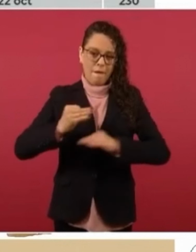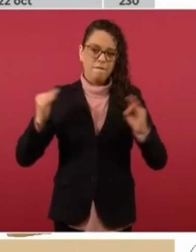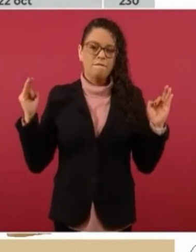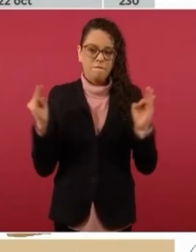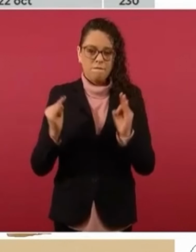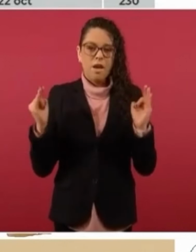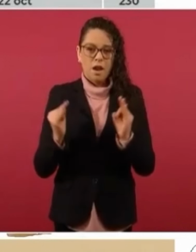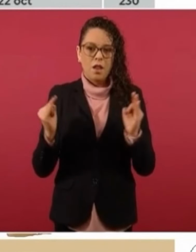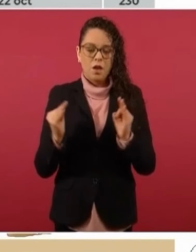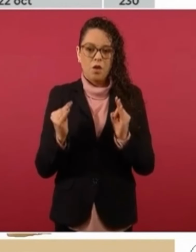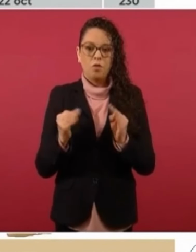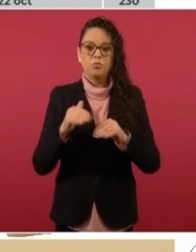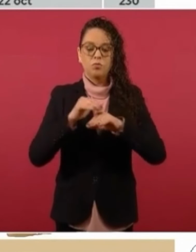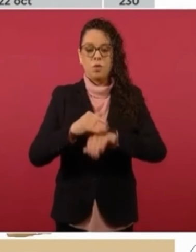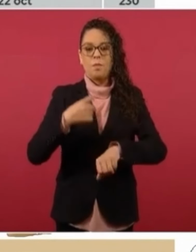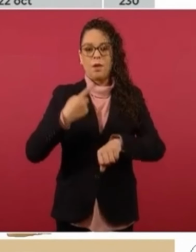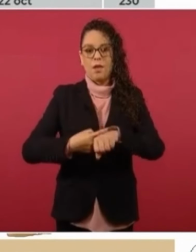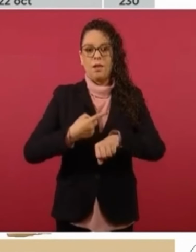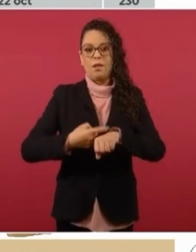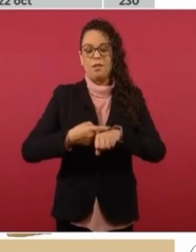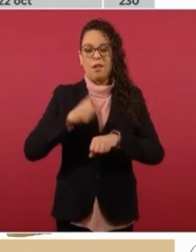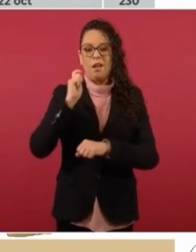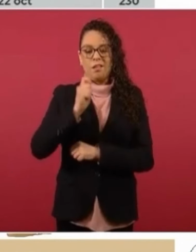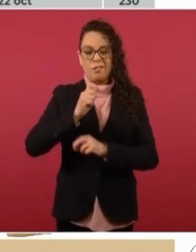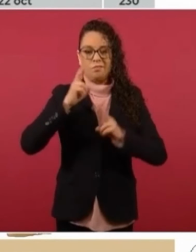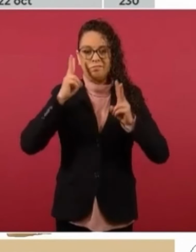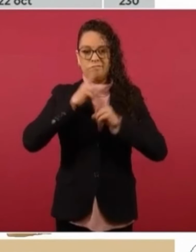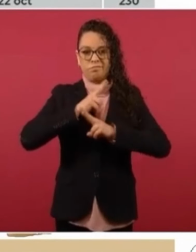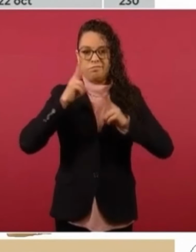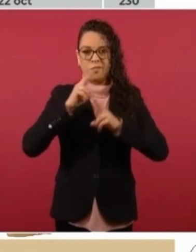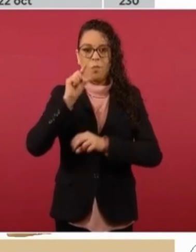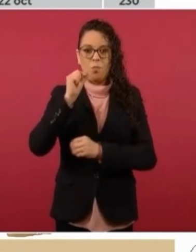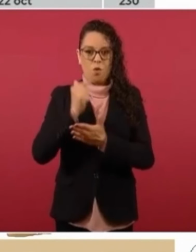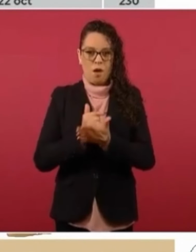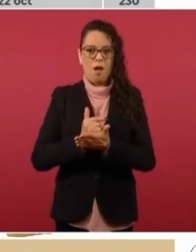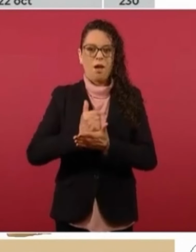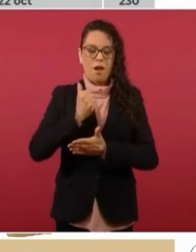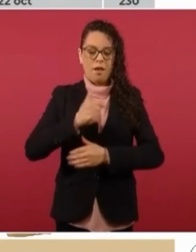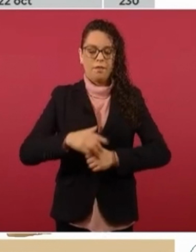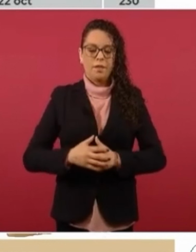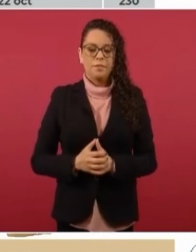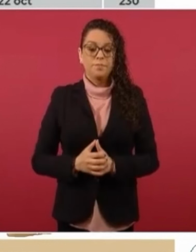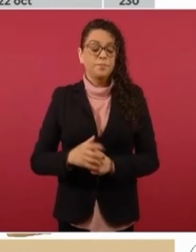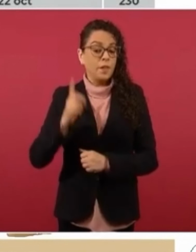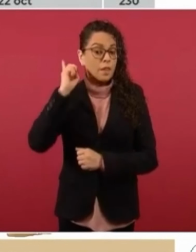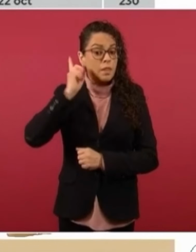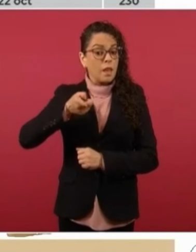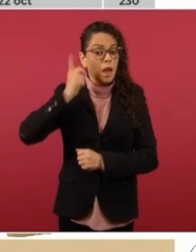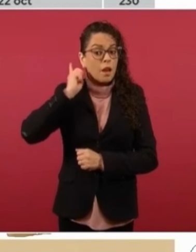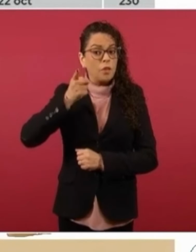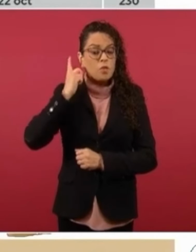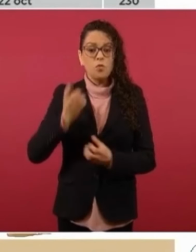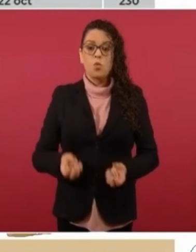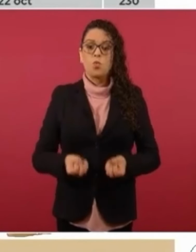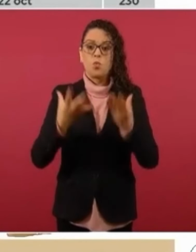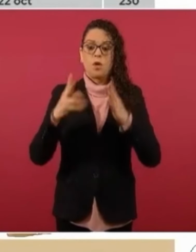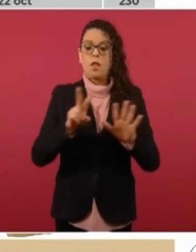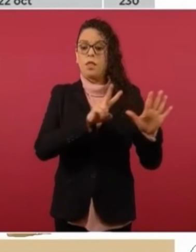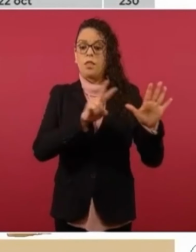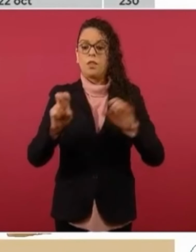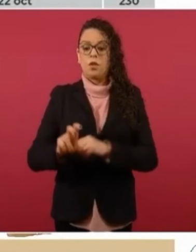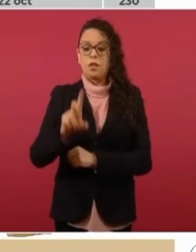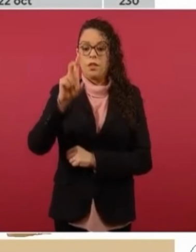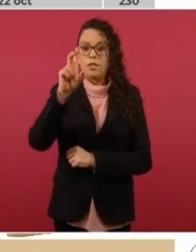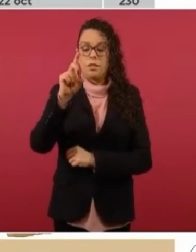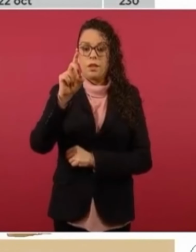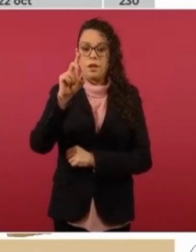enfermedad respiratoria aguda. Tenemos un promedio diario de 230 casos por